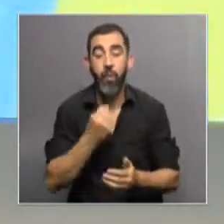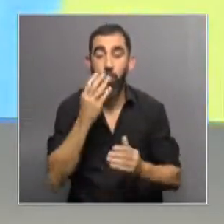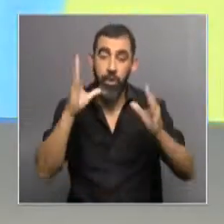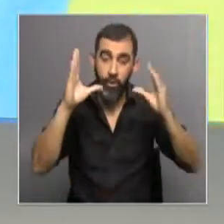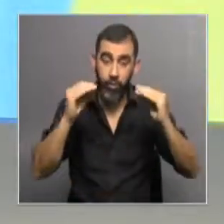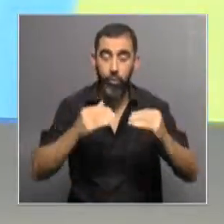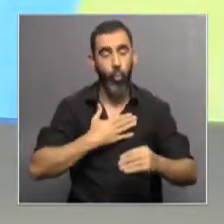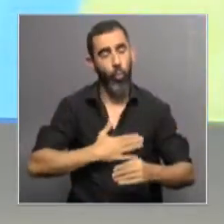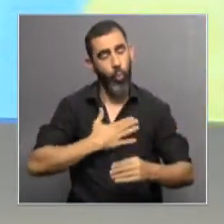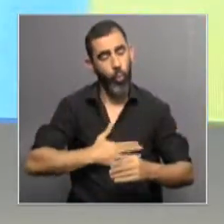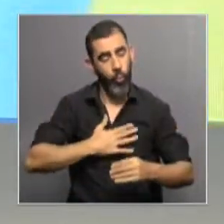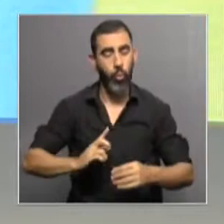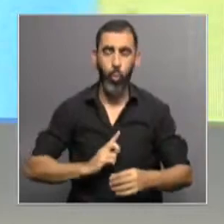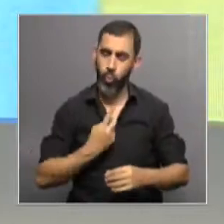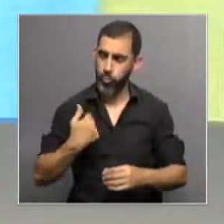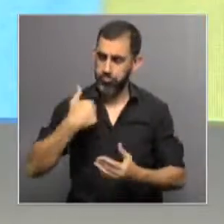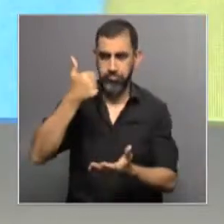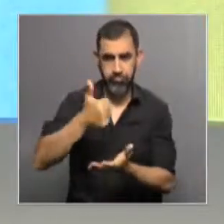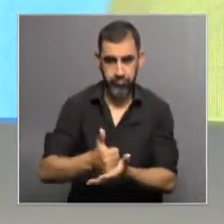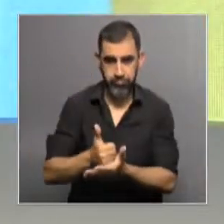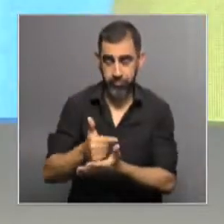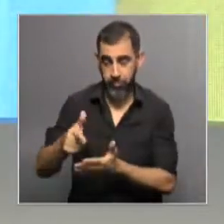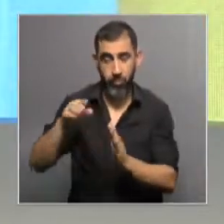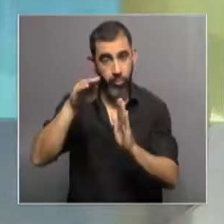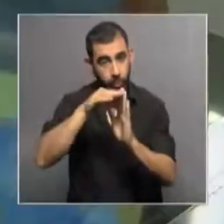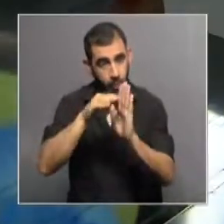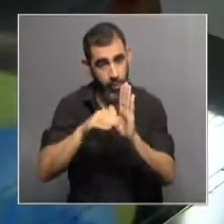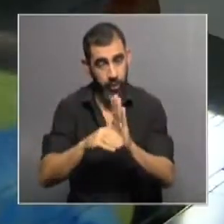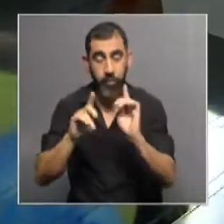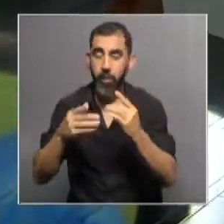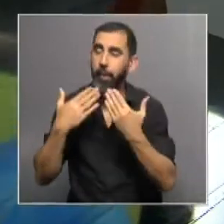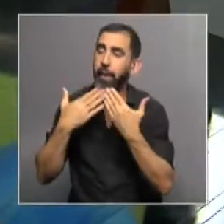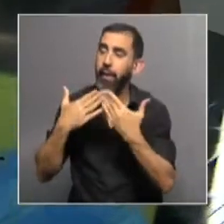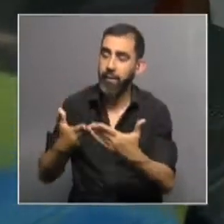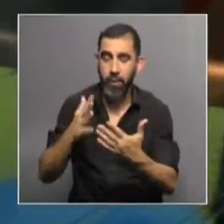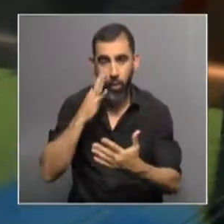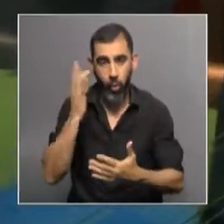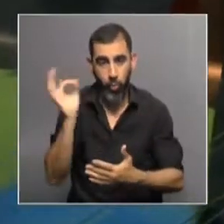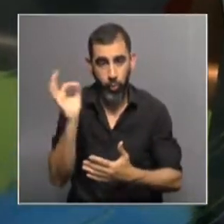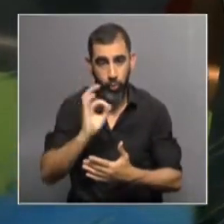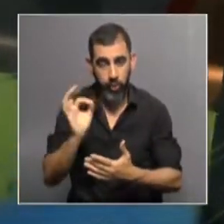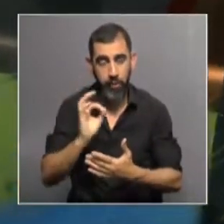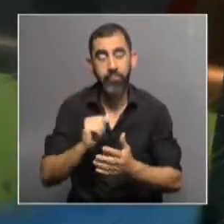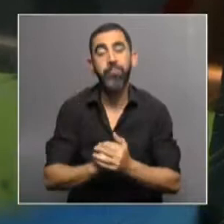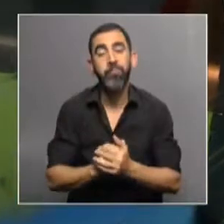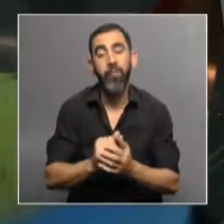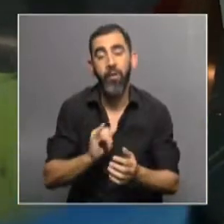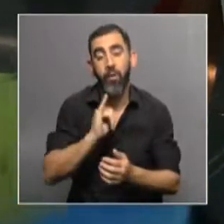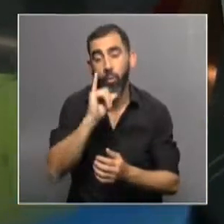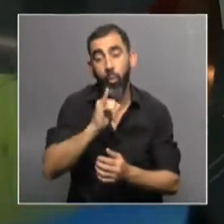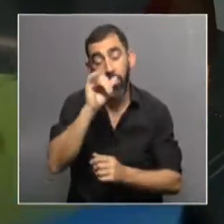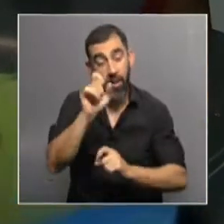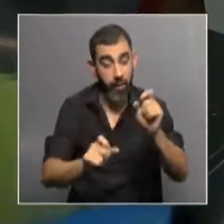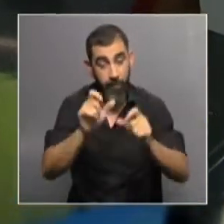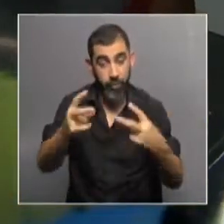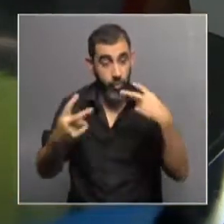Realmente un gusto y un honor estar acá acompañándolos. Y les agradezco por la oportunidad de comentar con tu público